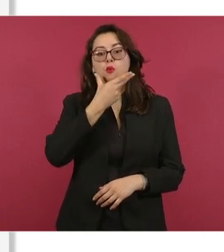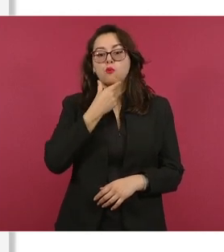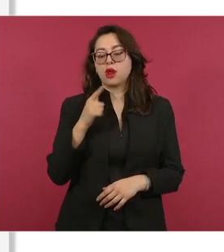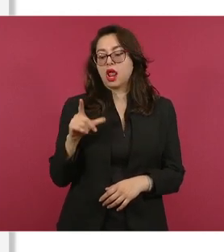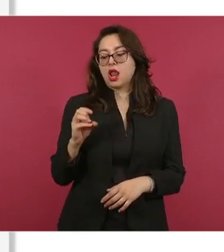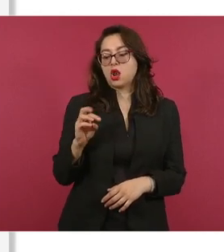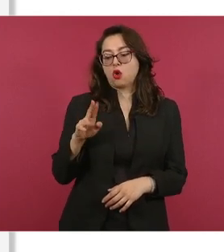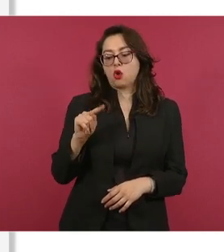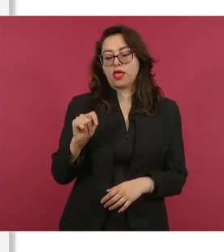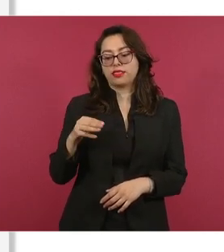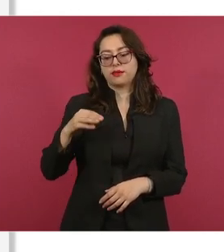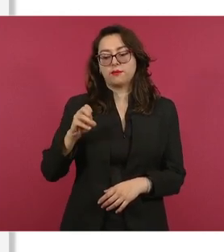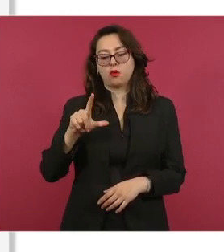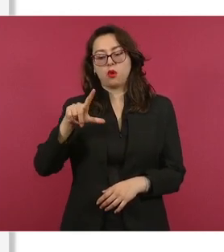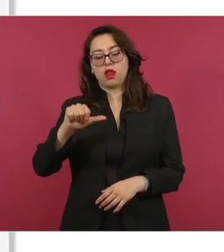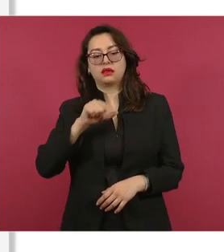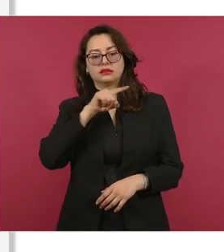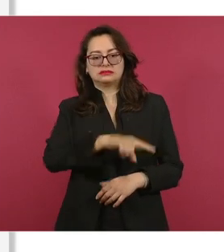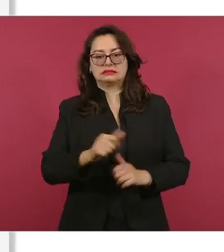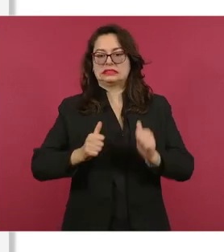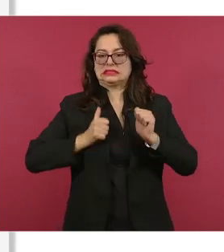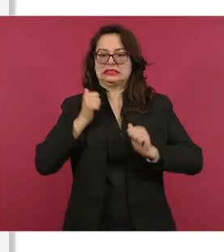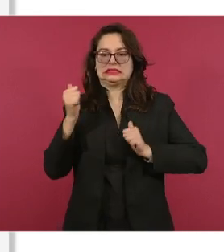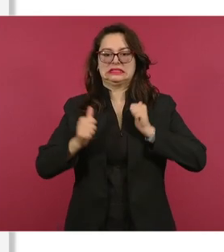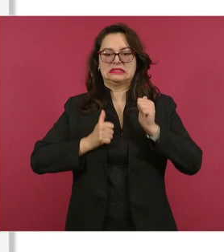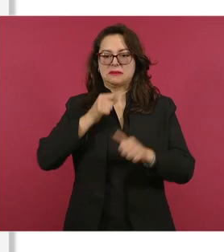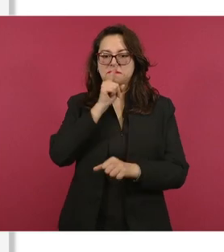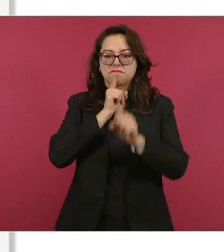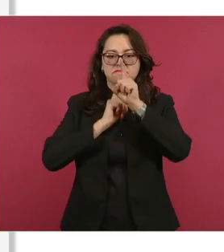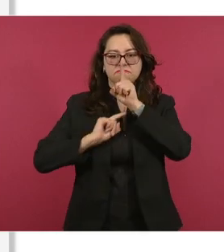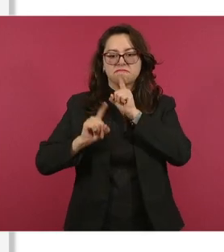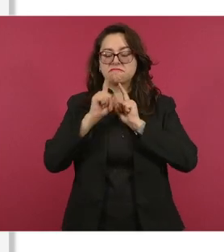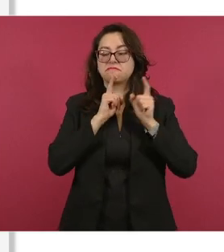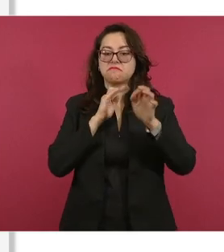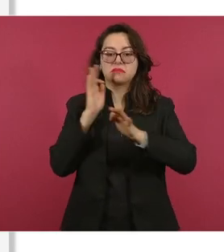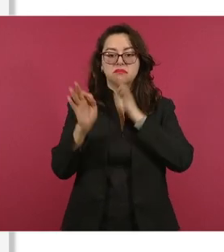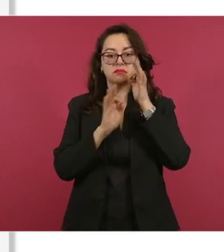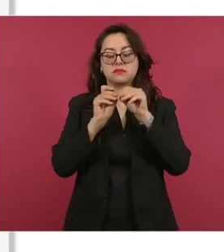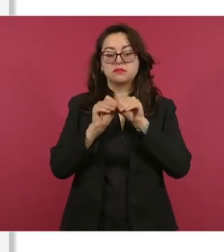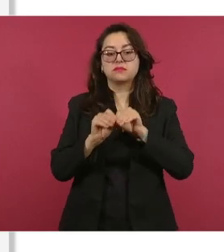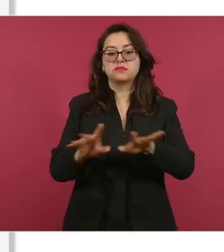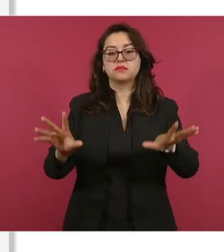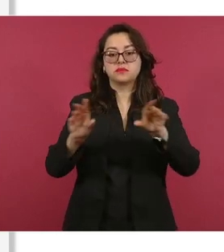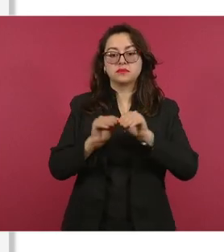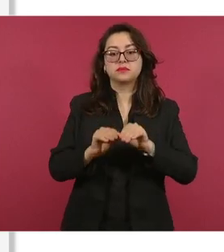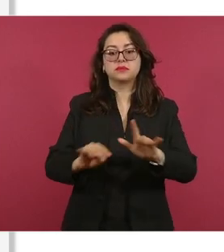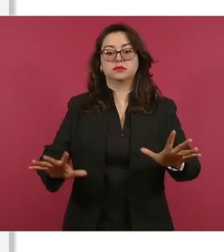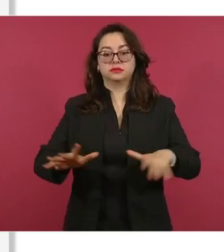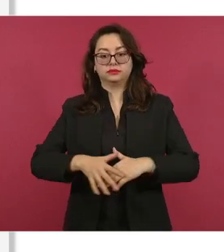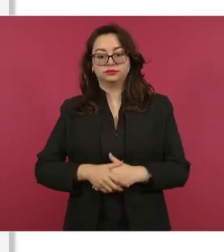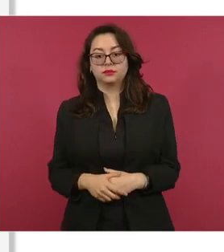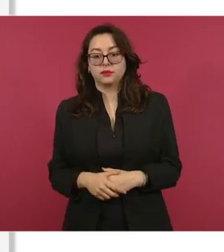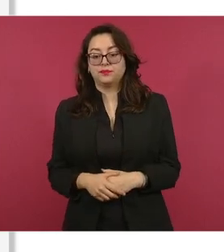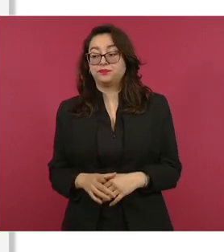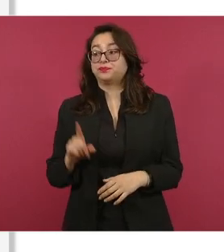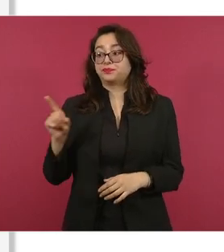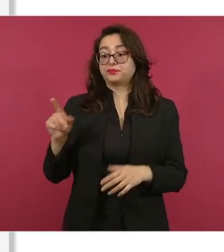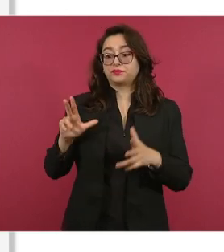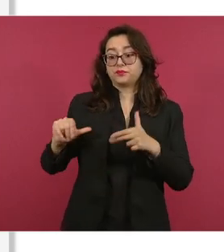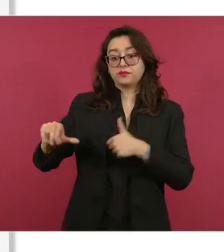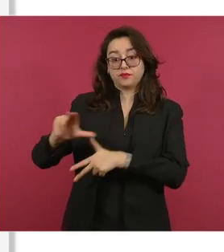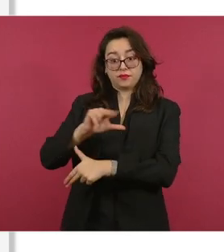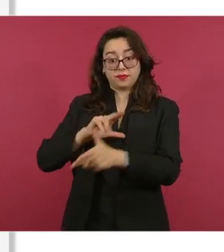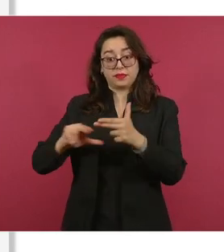de los principales protagonistas de la desinformación. A tan solo unas horas del desastre natural, publicó una